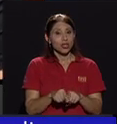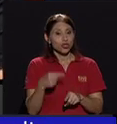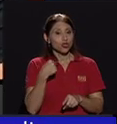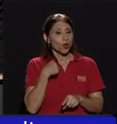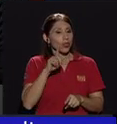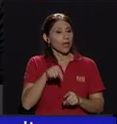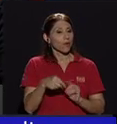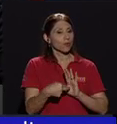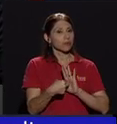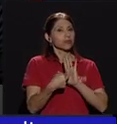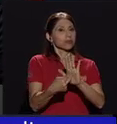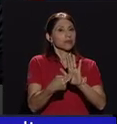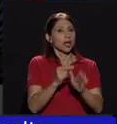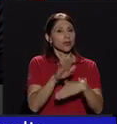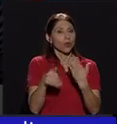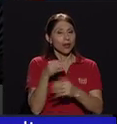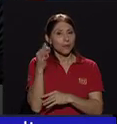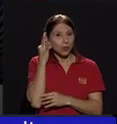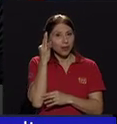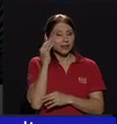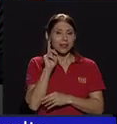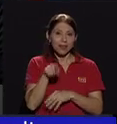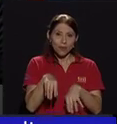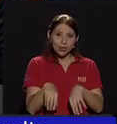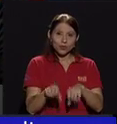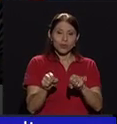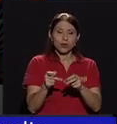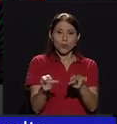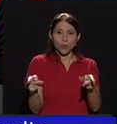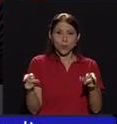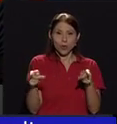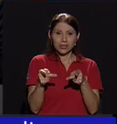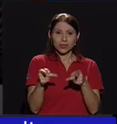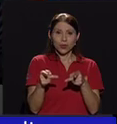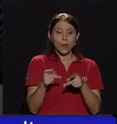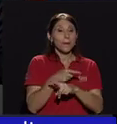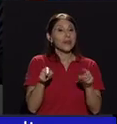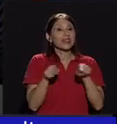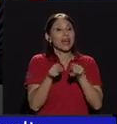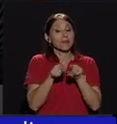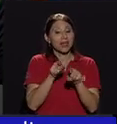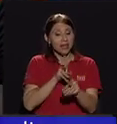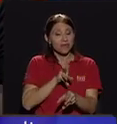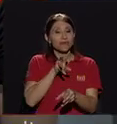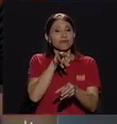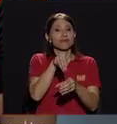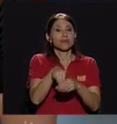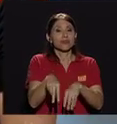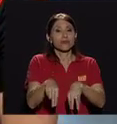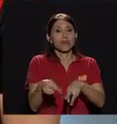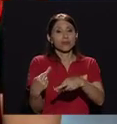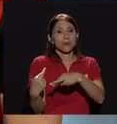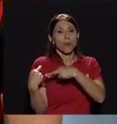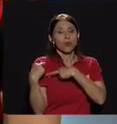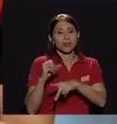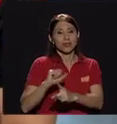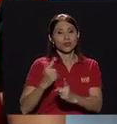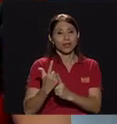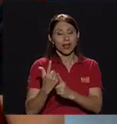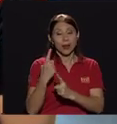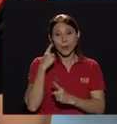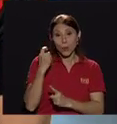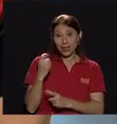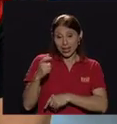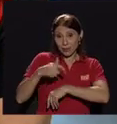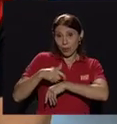debo asumir un puesto, sino también iría a la responsabilidad social, ¿verdad? Claro. Porque el momento en que entras a